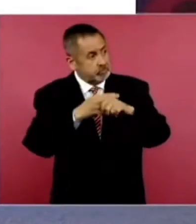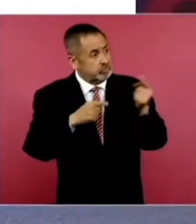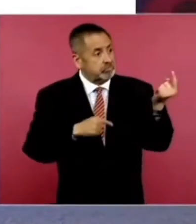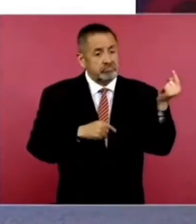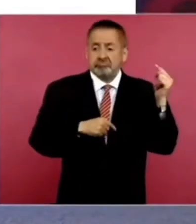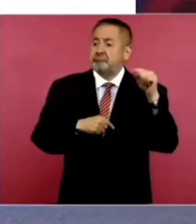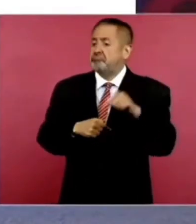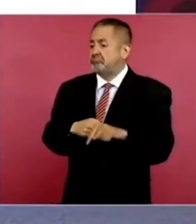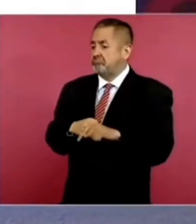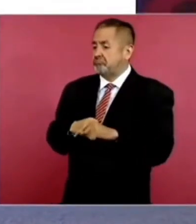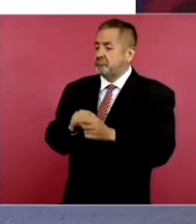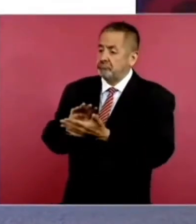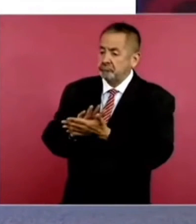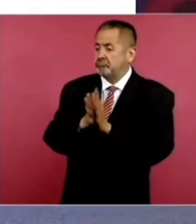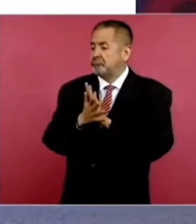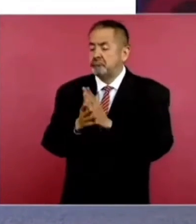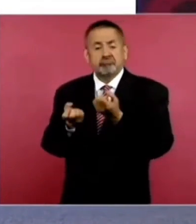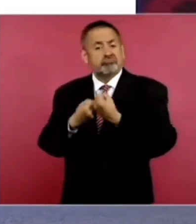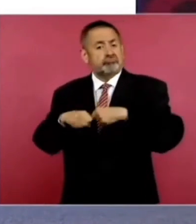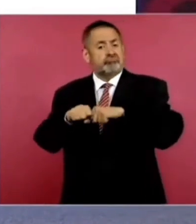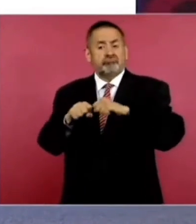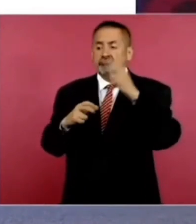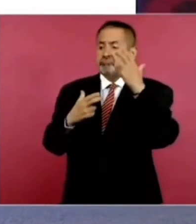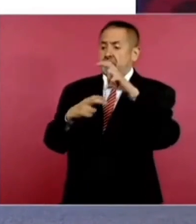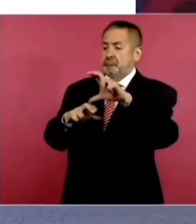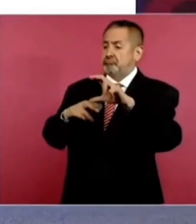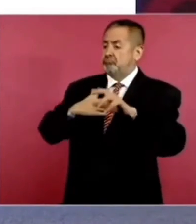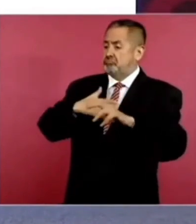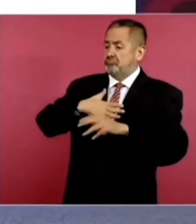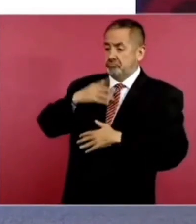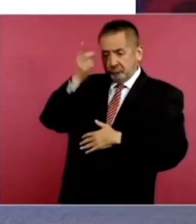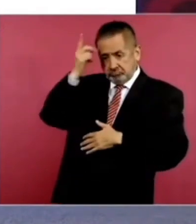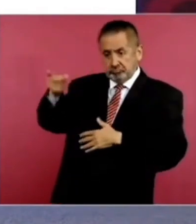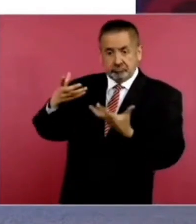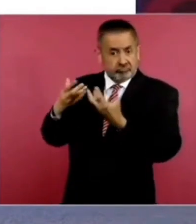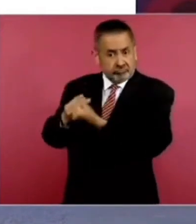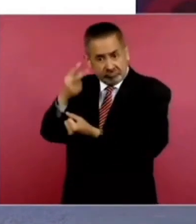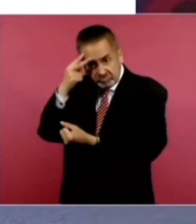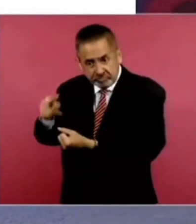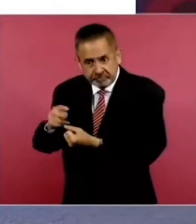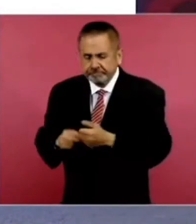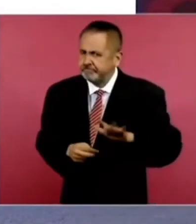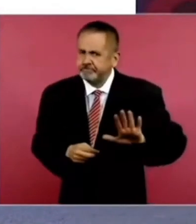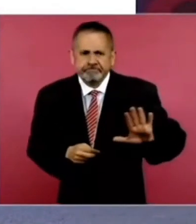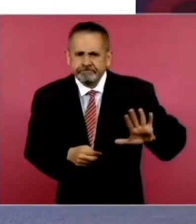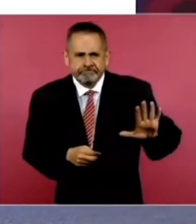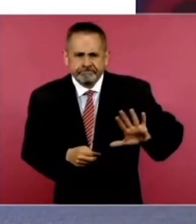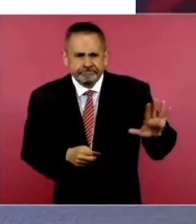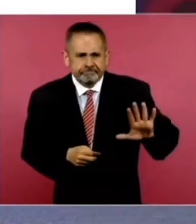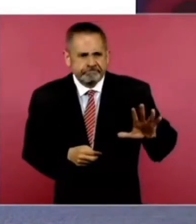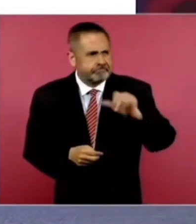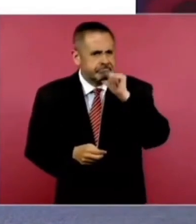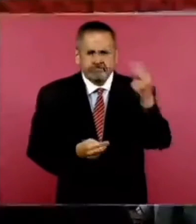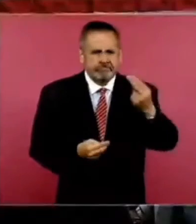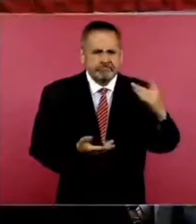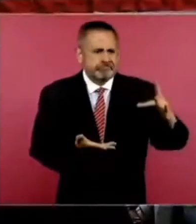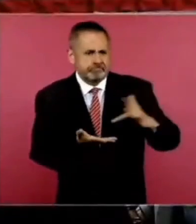necesita convertirse en accionista de las empresas públicas para apoyarnos.